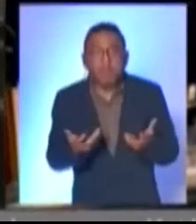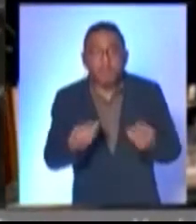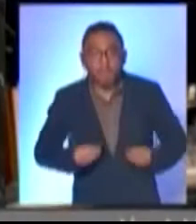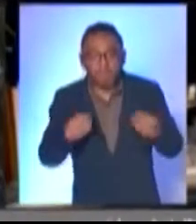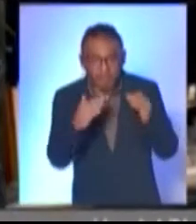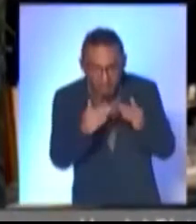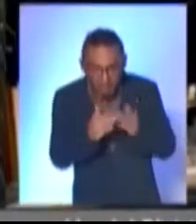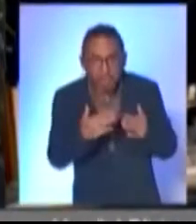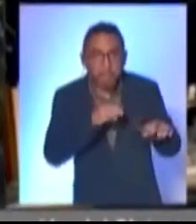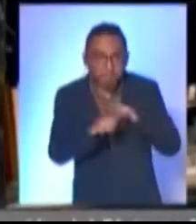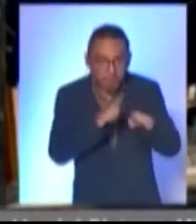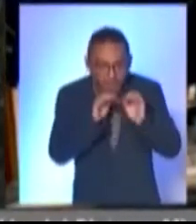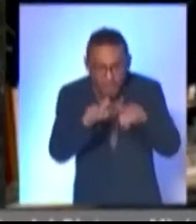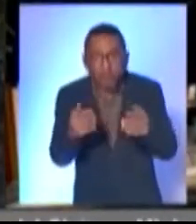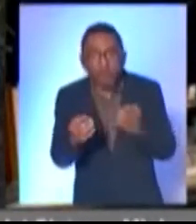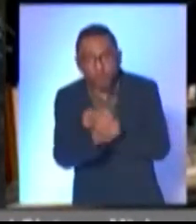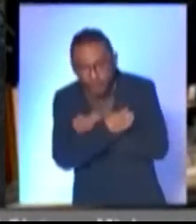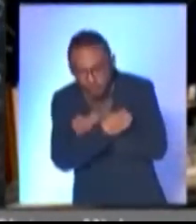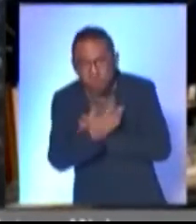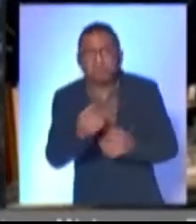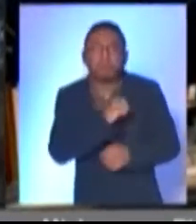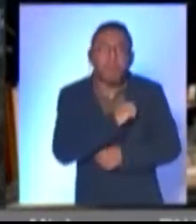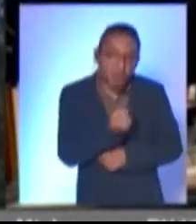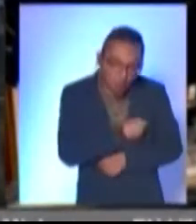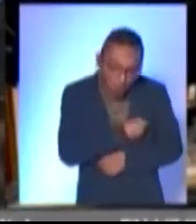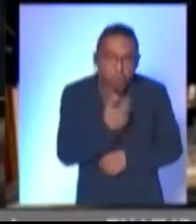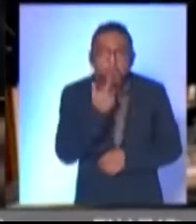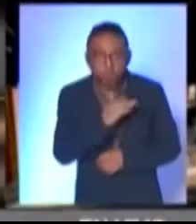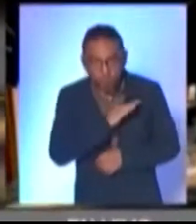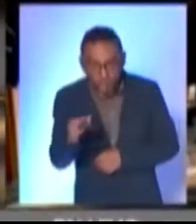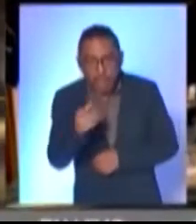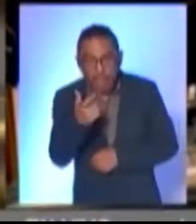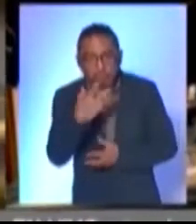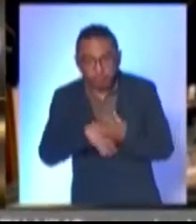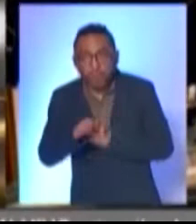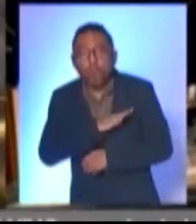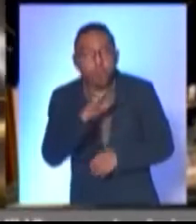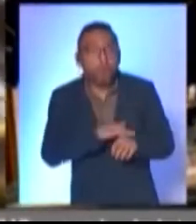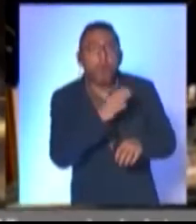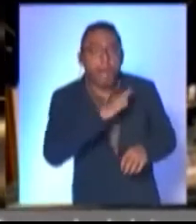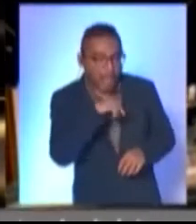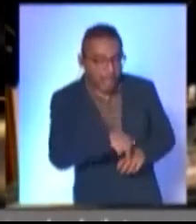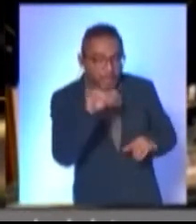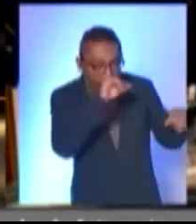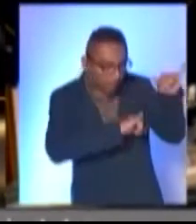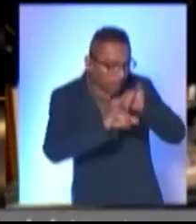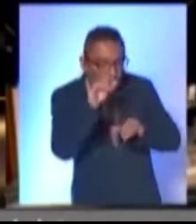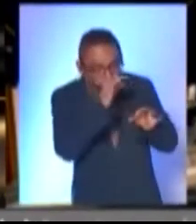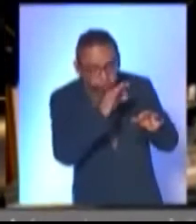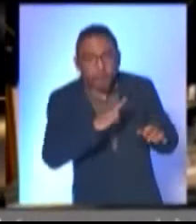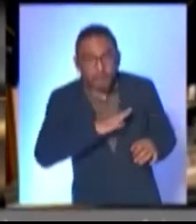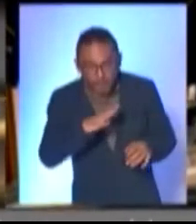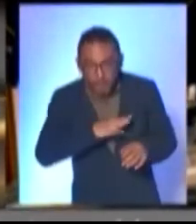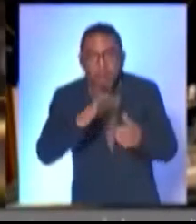vivienda, empleo, educación, salud. Todo eso lo podemos hacer porque tenemos los laboratorios. Tenemos la Mariposa